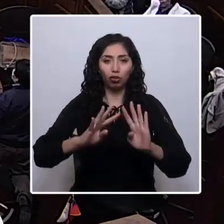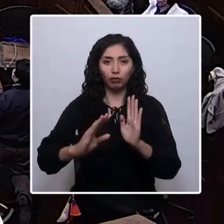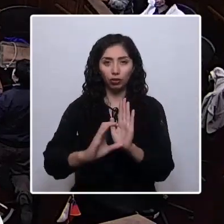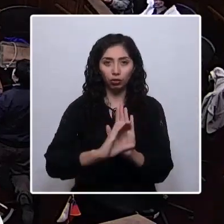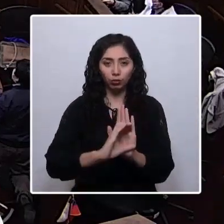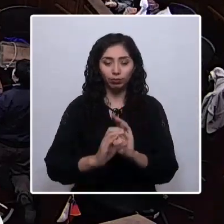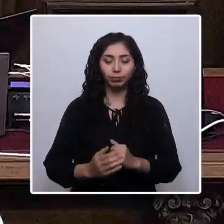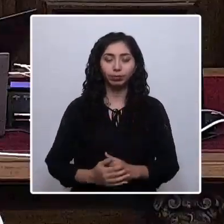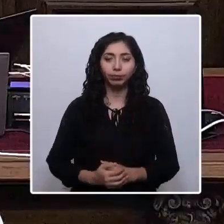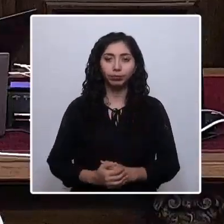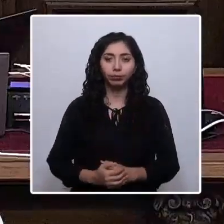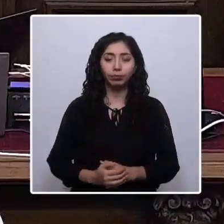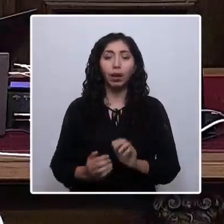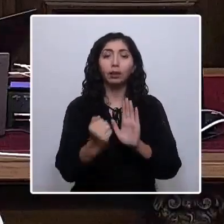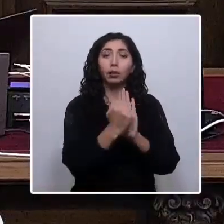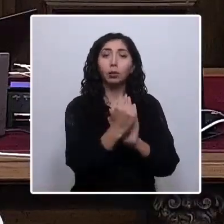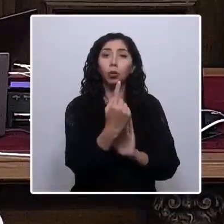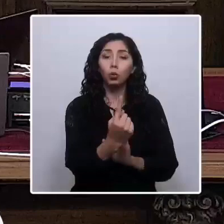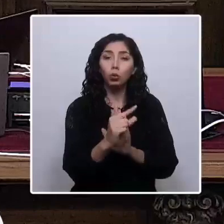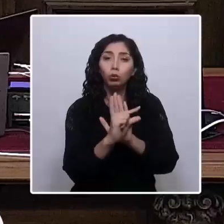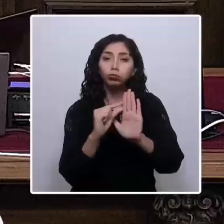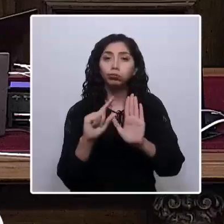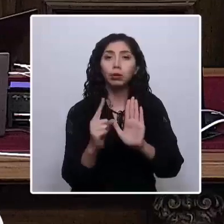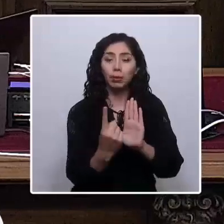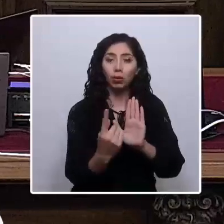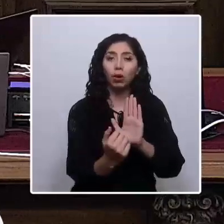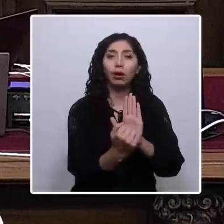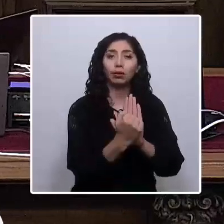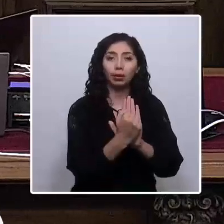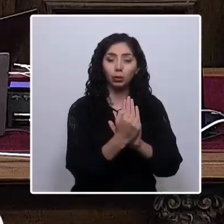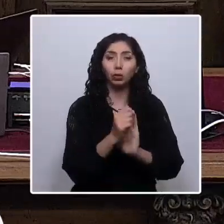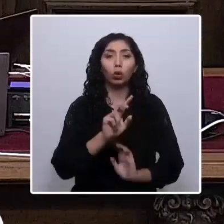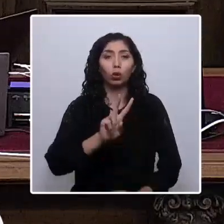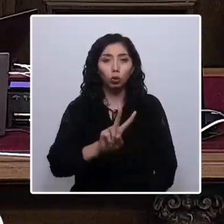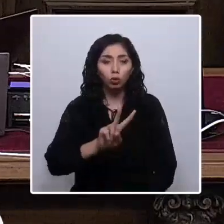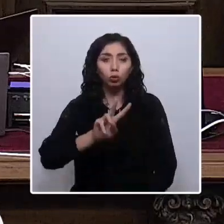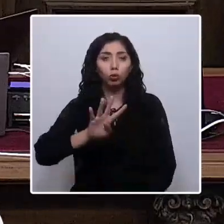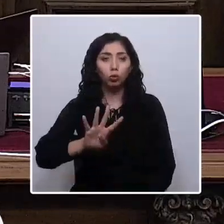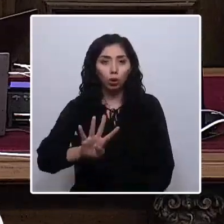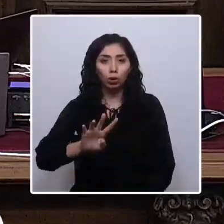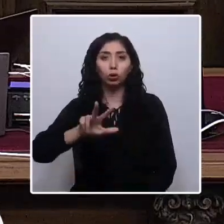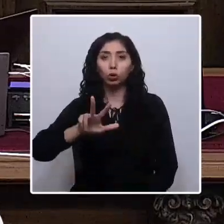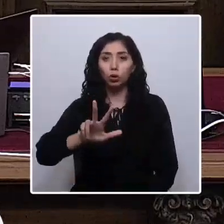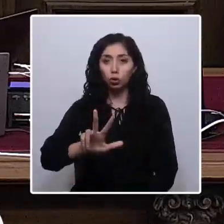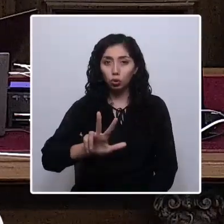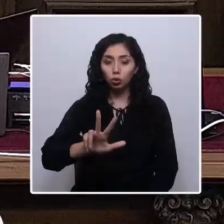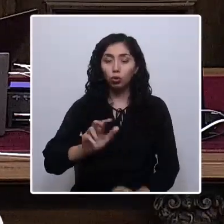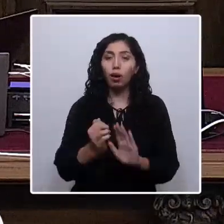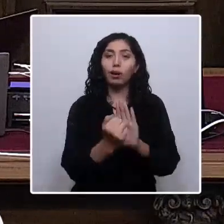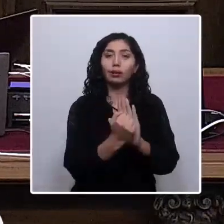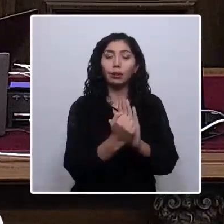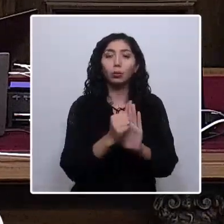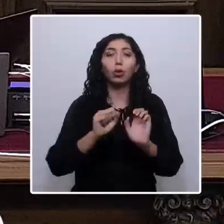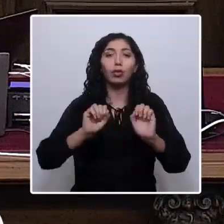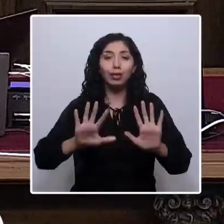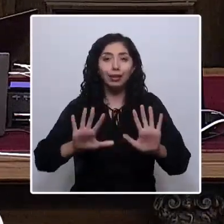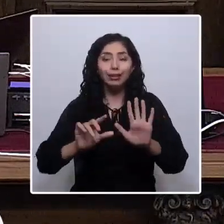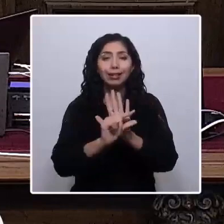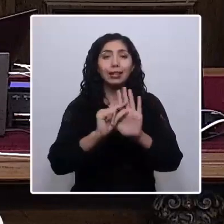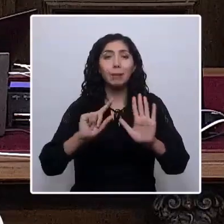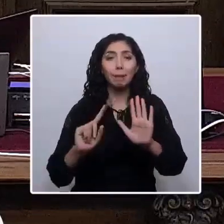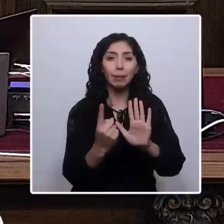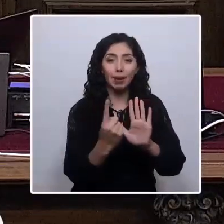constitucional. Artículo 1, inciso primero, artículos 2, 4, 8, artículo 10, inciso